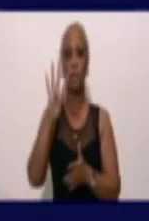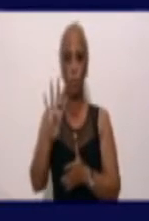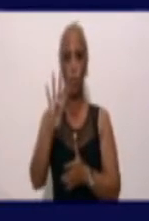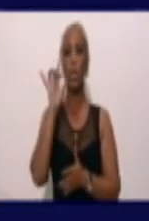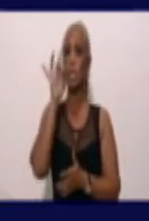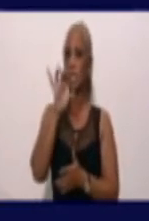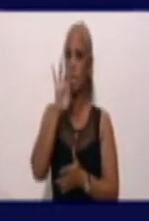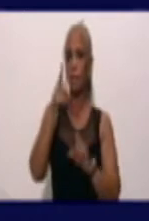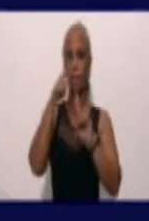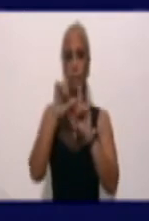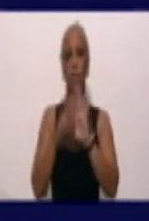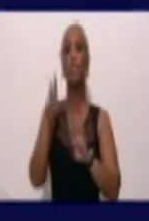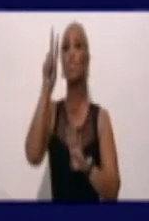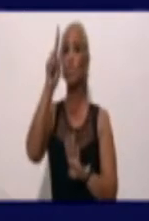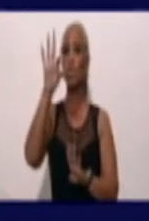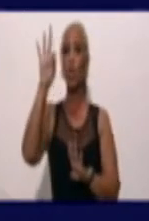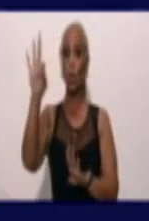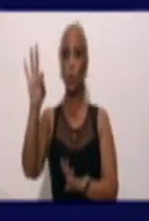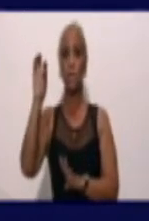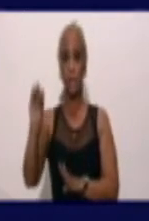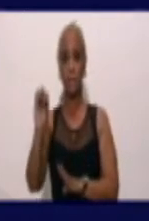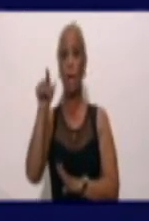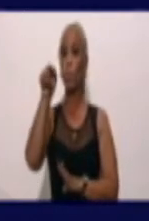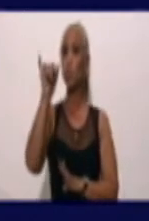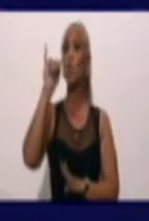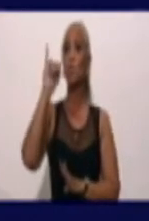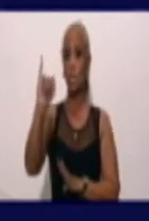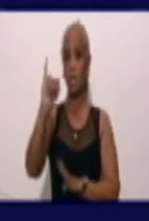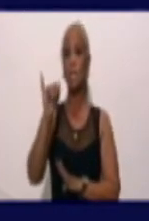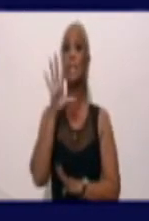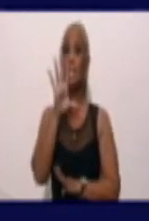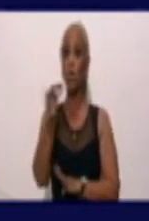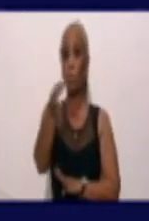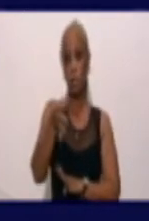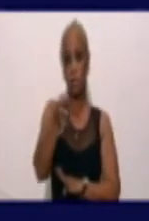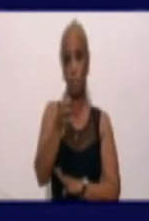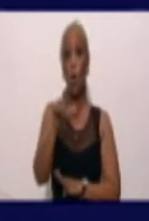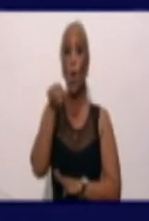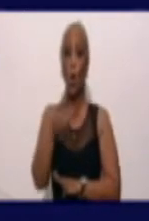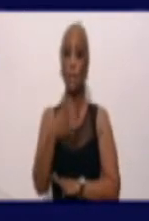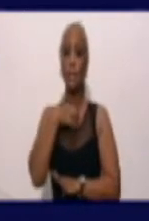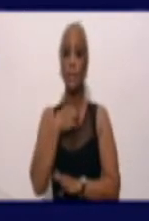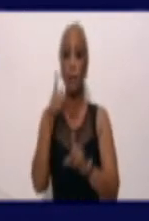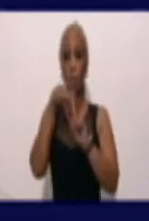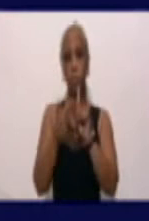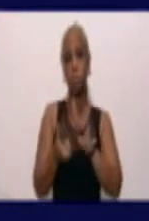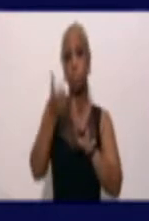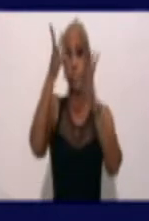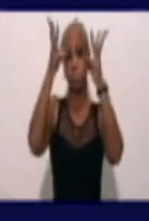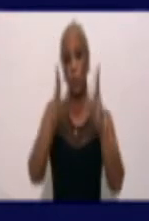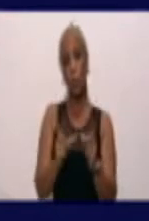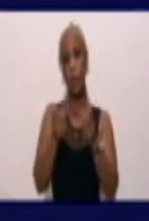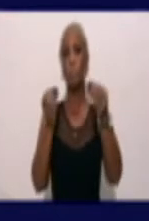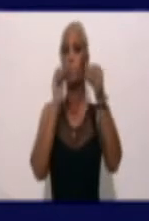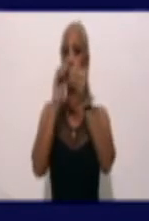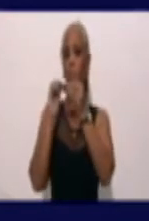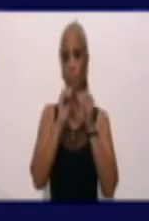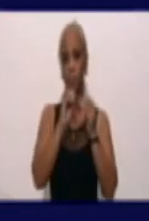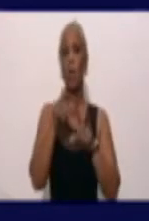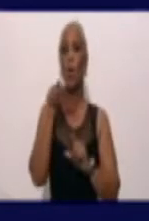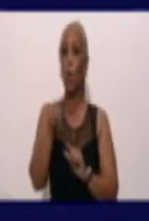tasa de 280,6 son los cinco municipios que hoy reportan una mayor tasa. Hoy la